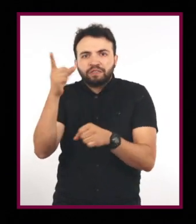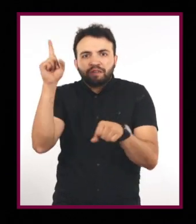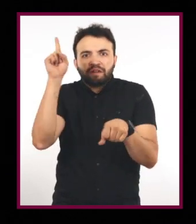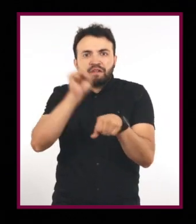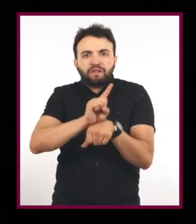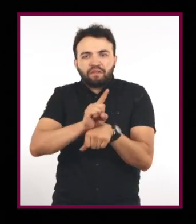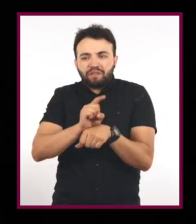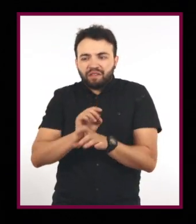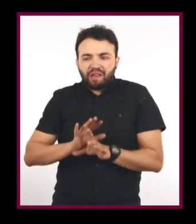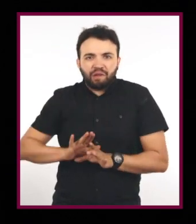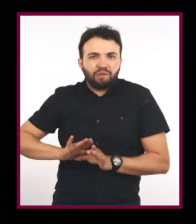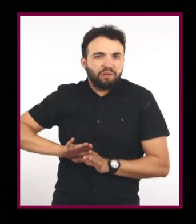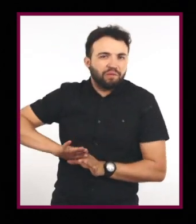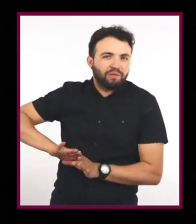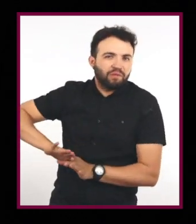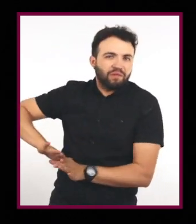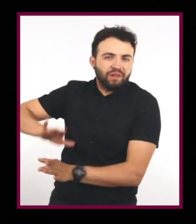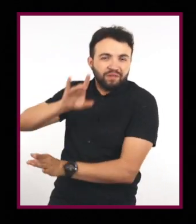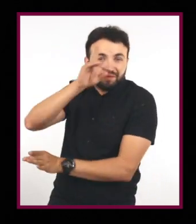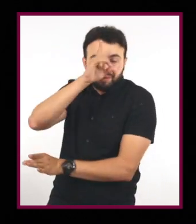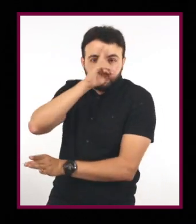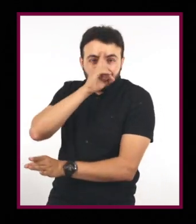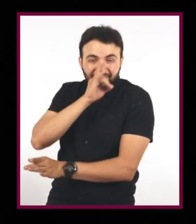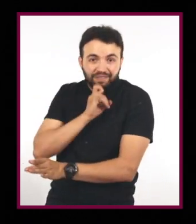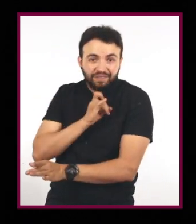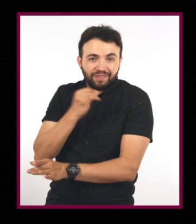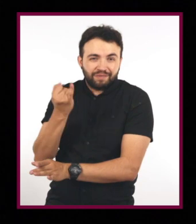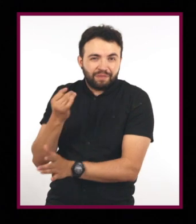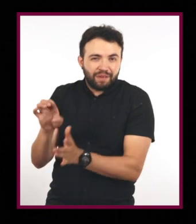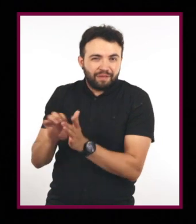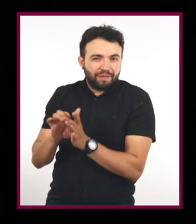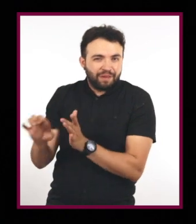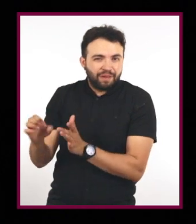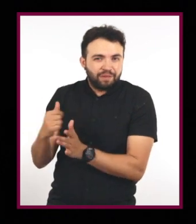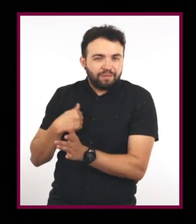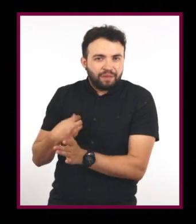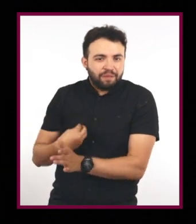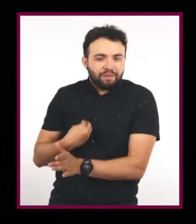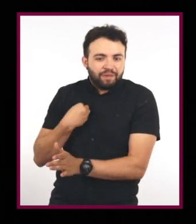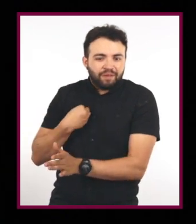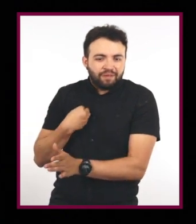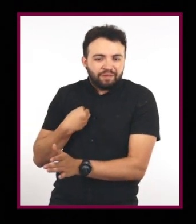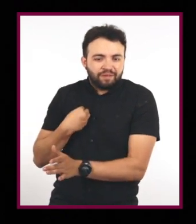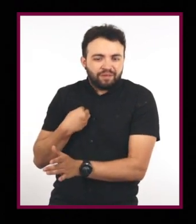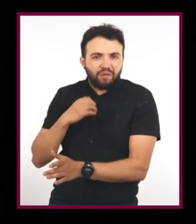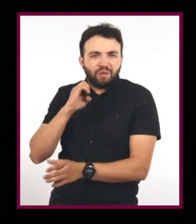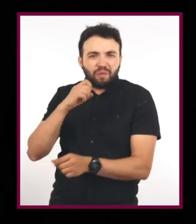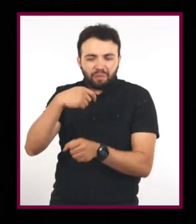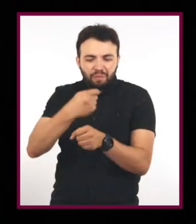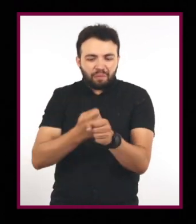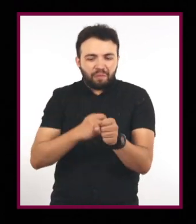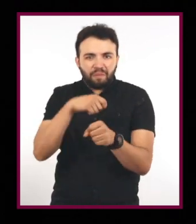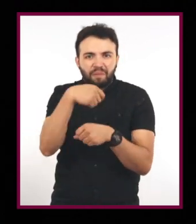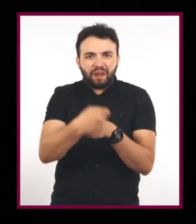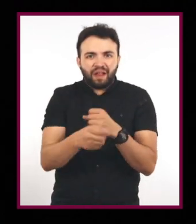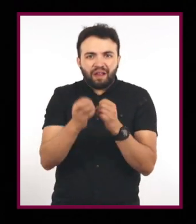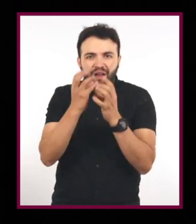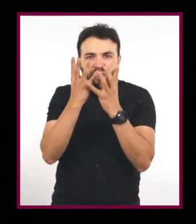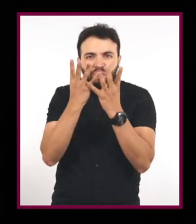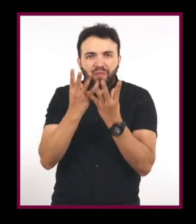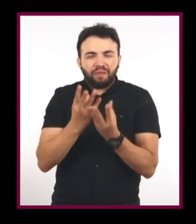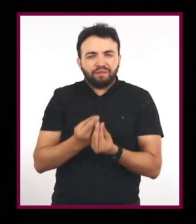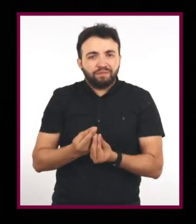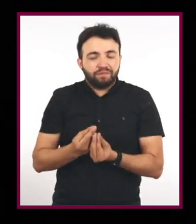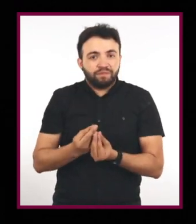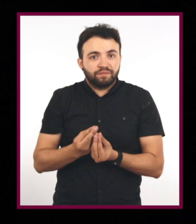pan de 5 días con nata, sin azúcar. O un plátano aguado. De esos